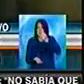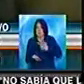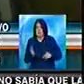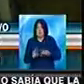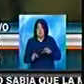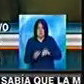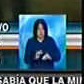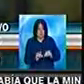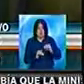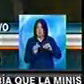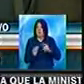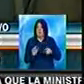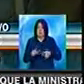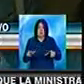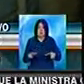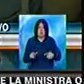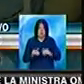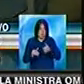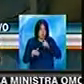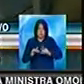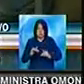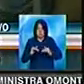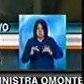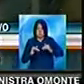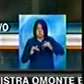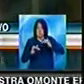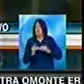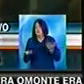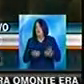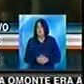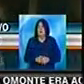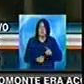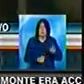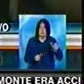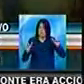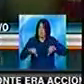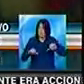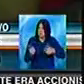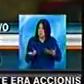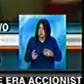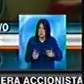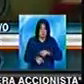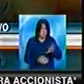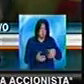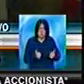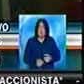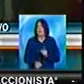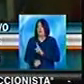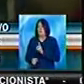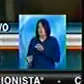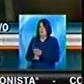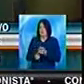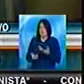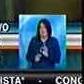una forma es aumentar la cantidad de agua que hubiese imaginado que sería, ¿eso no me logra de una forma, o sea, que todo funcione bien? No, no va a afectar en